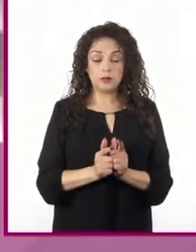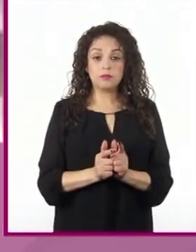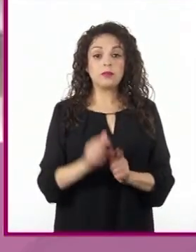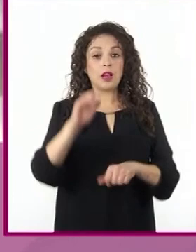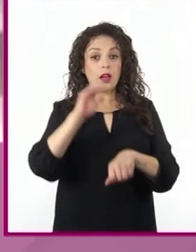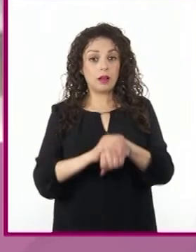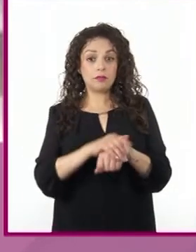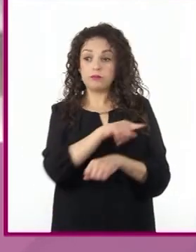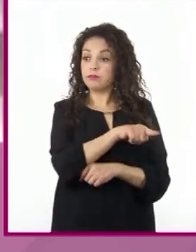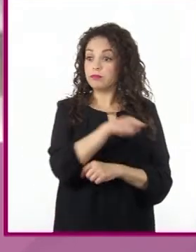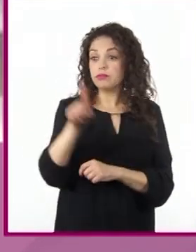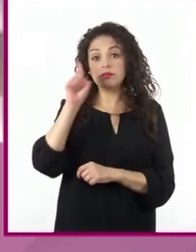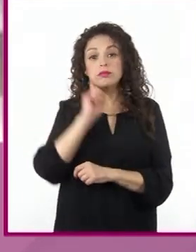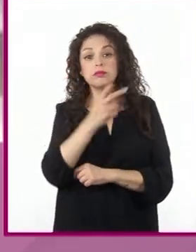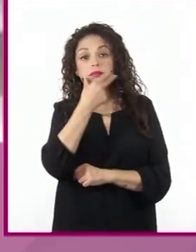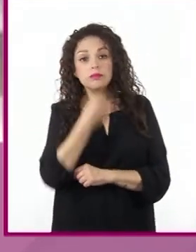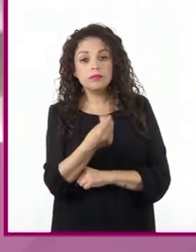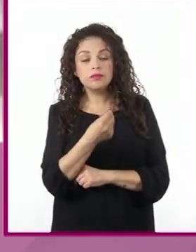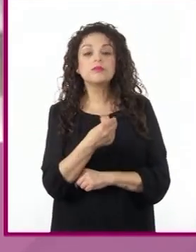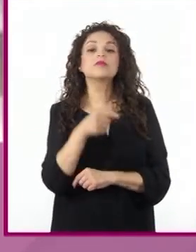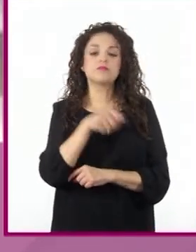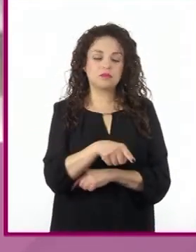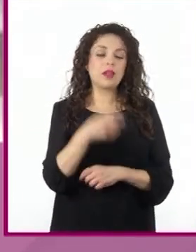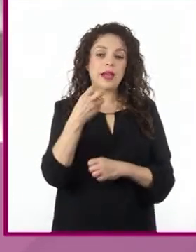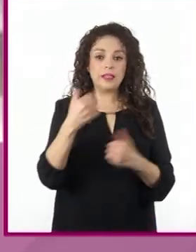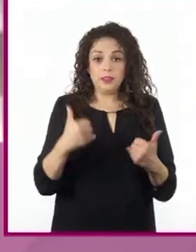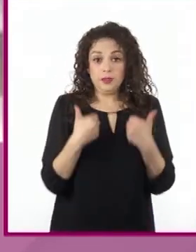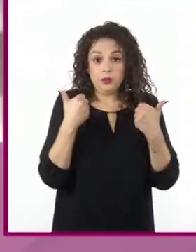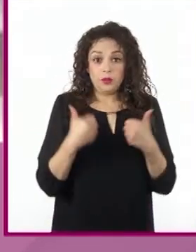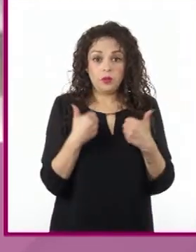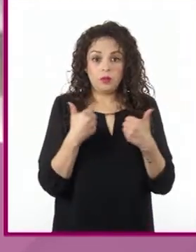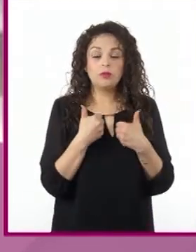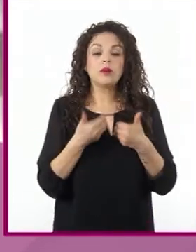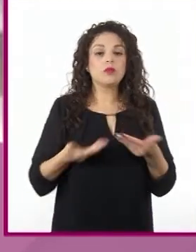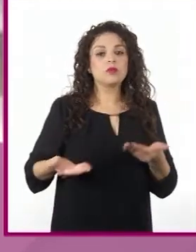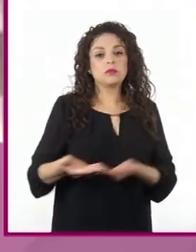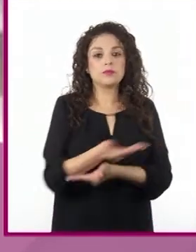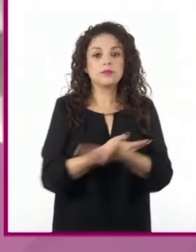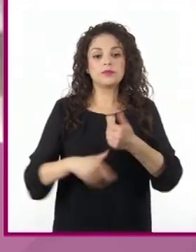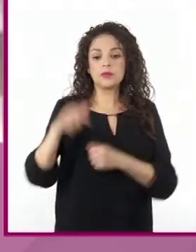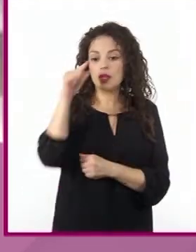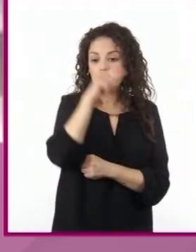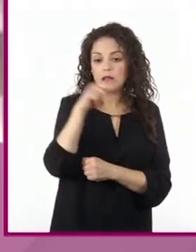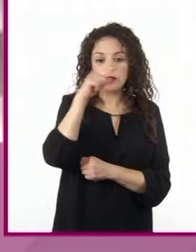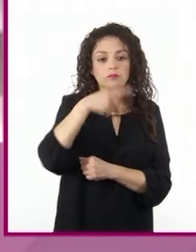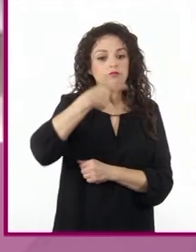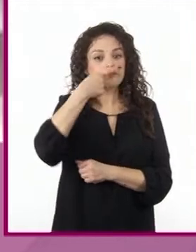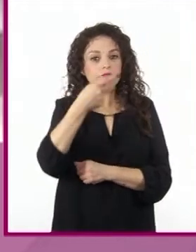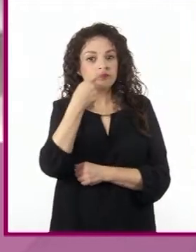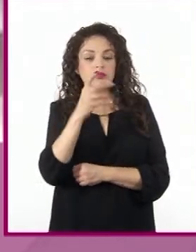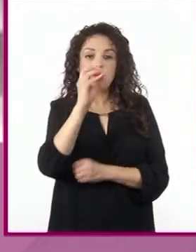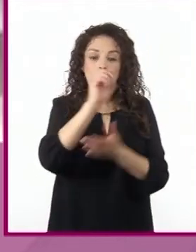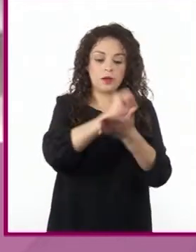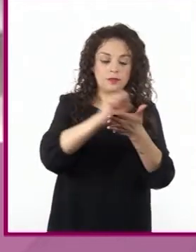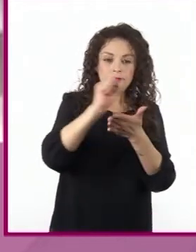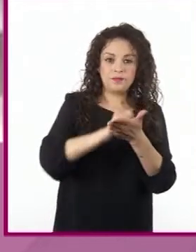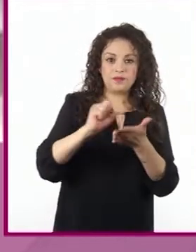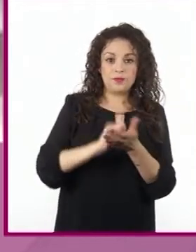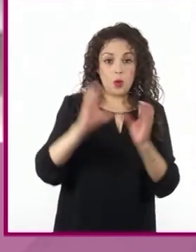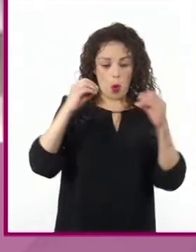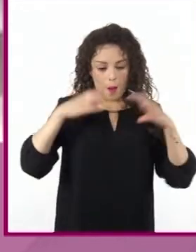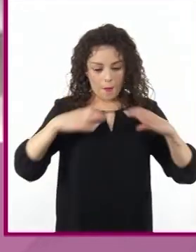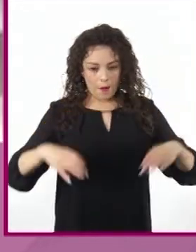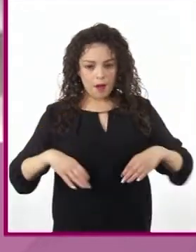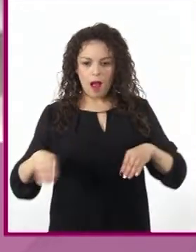amigos es aquel en el que las y los adolescentes comparten un lenguaje verbal, escrito o corporal